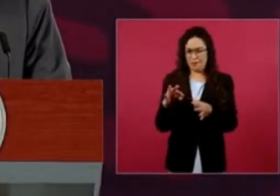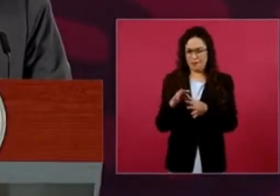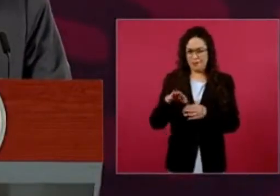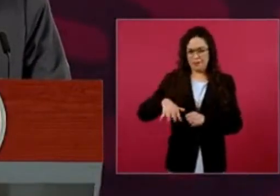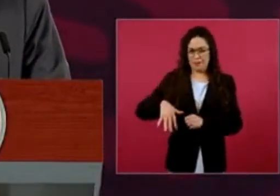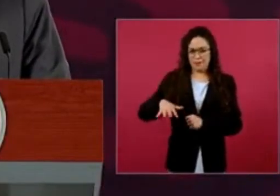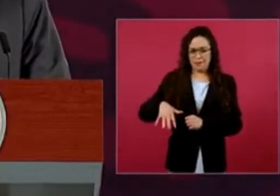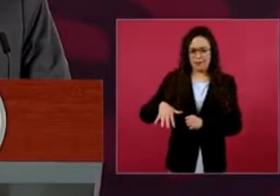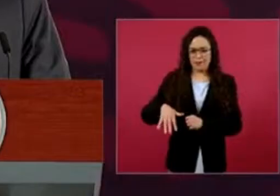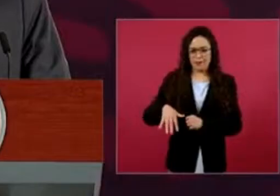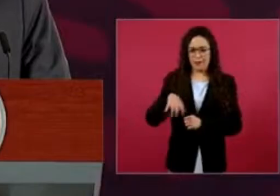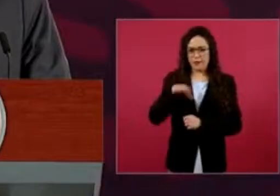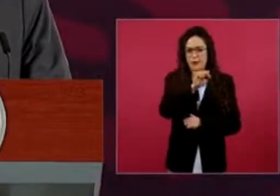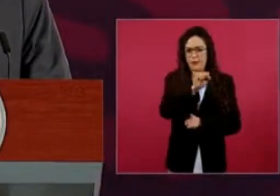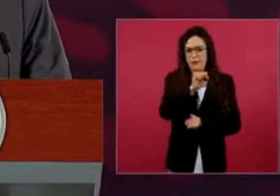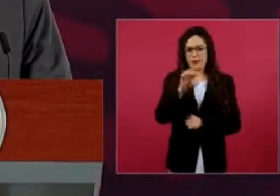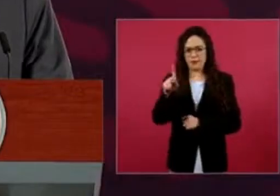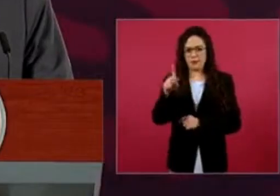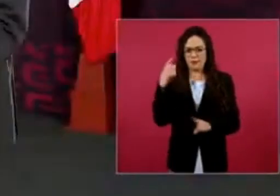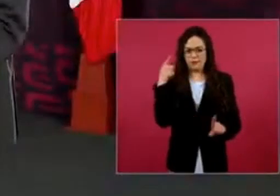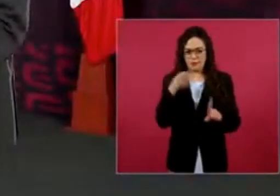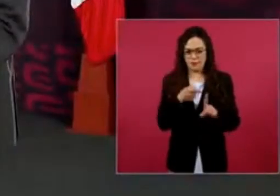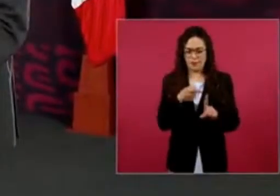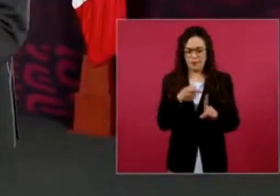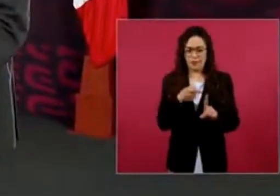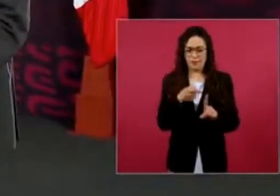SEP. Sí, la SEP.